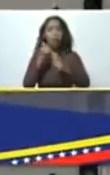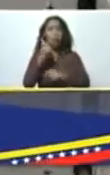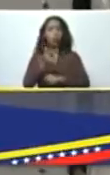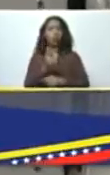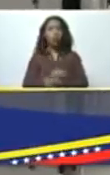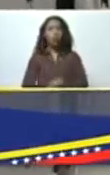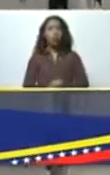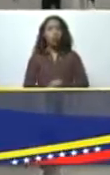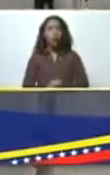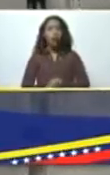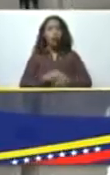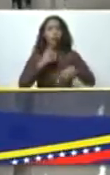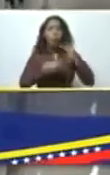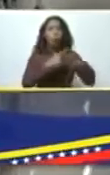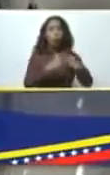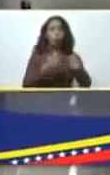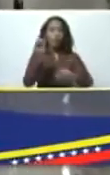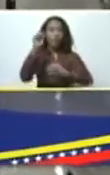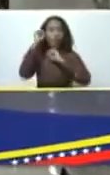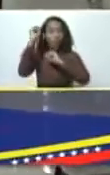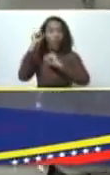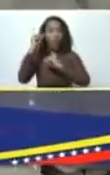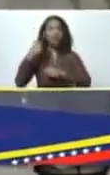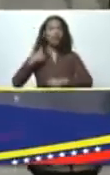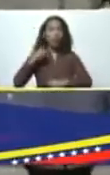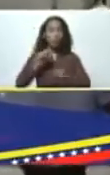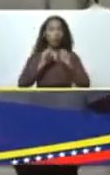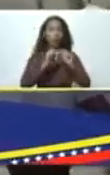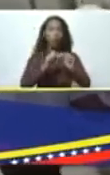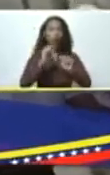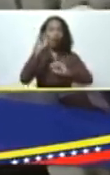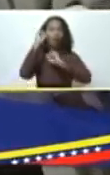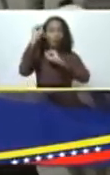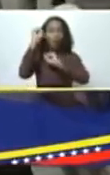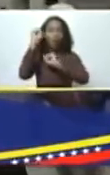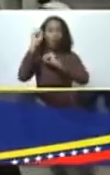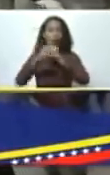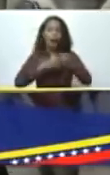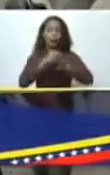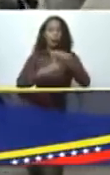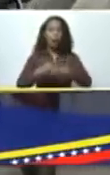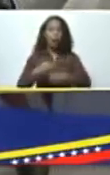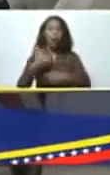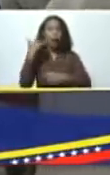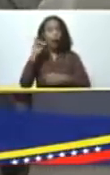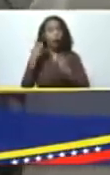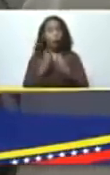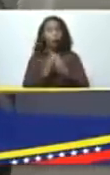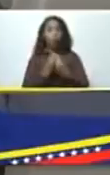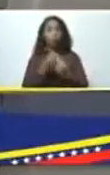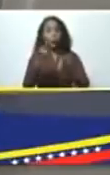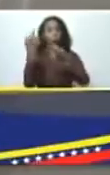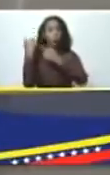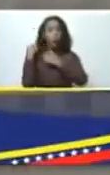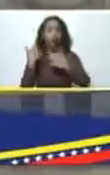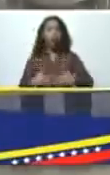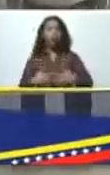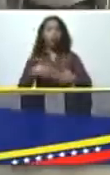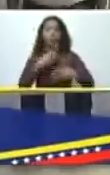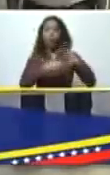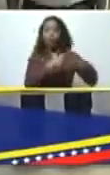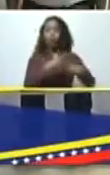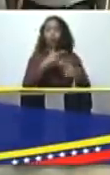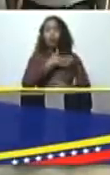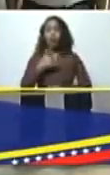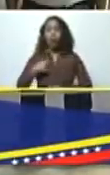emanado de producir es vencer y que tenemos que seguir venciendo. Efectivamente, me acompaña el responsable de planta de producción, que le